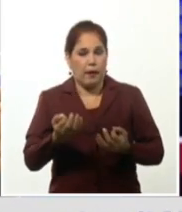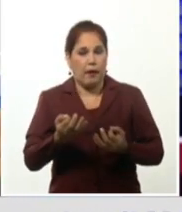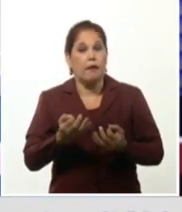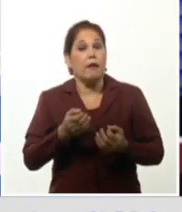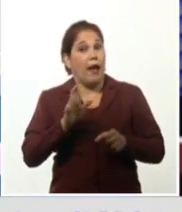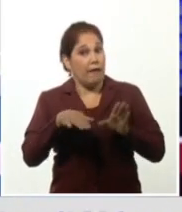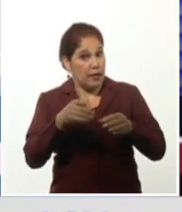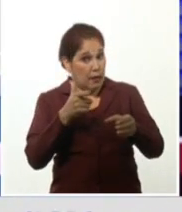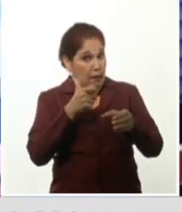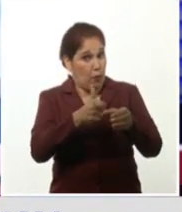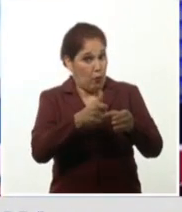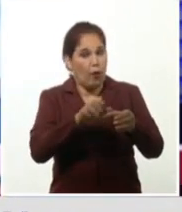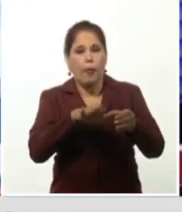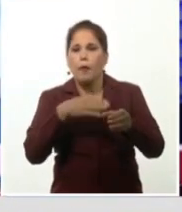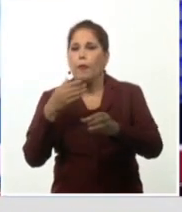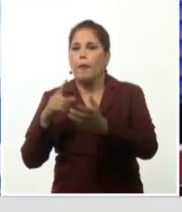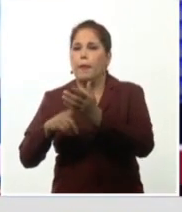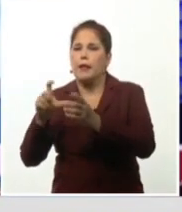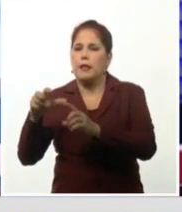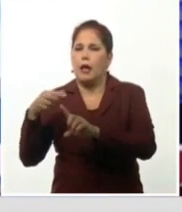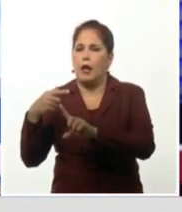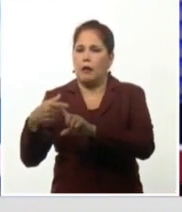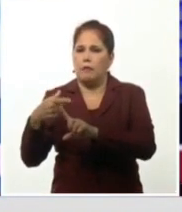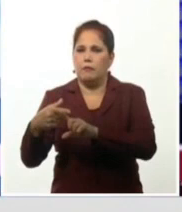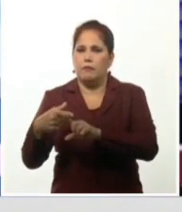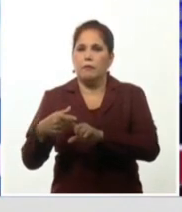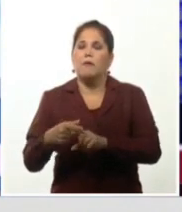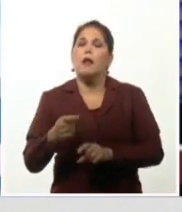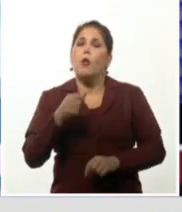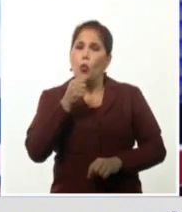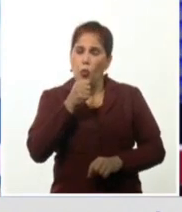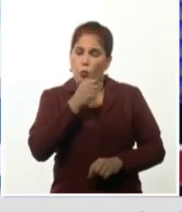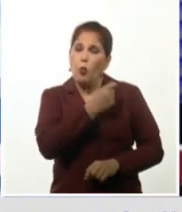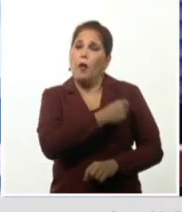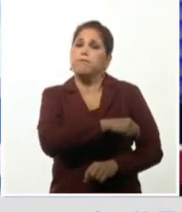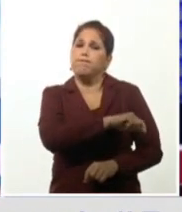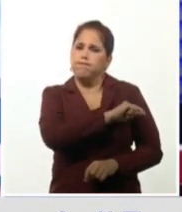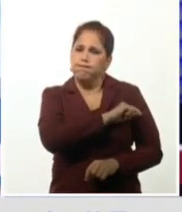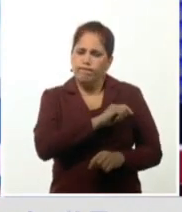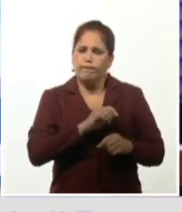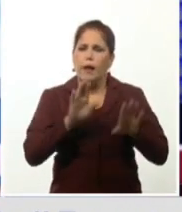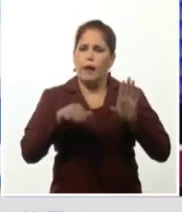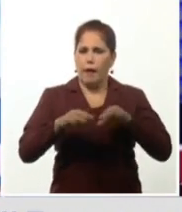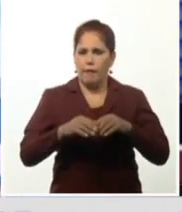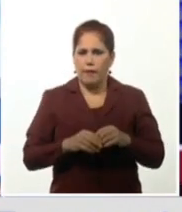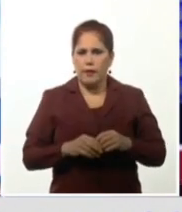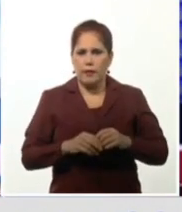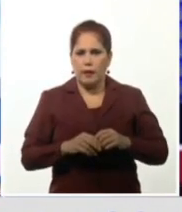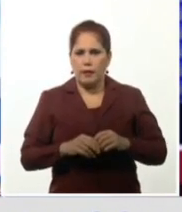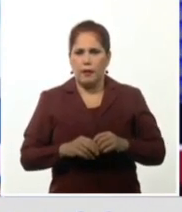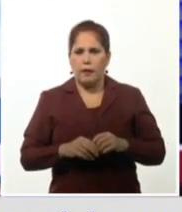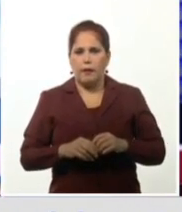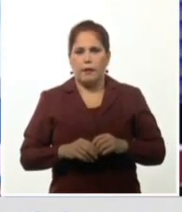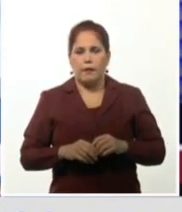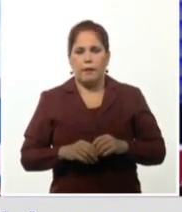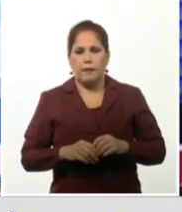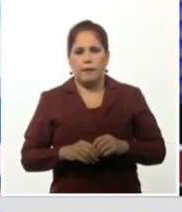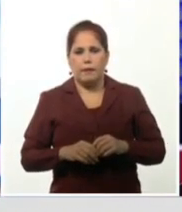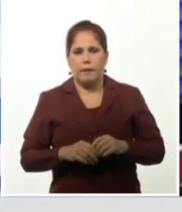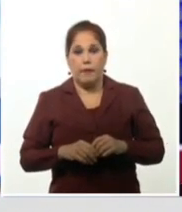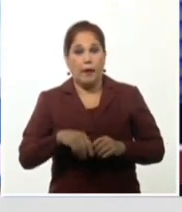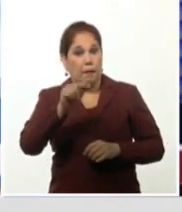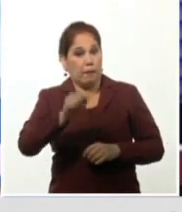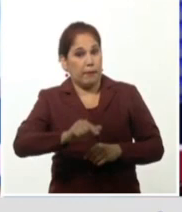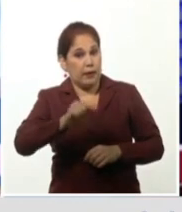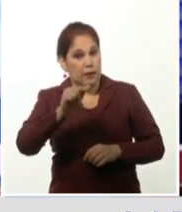particular? Sí, esa es una pregunta que también a nosotros nos hacen reiteradamente. De individuos